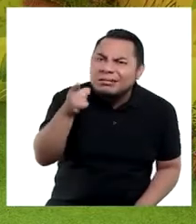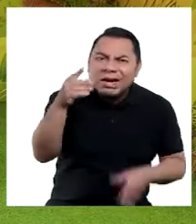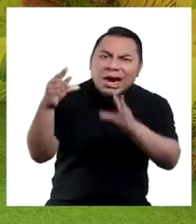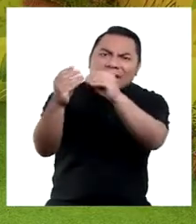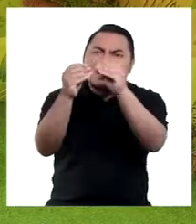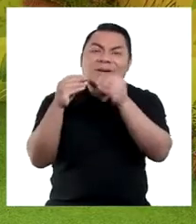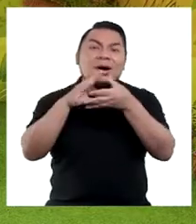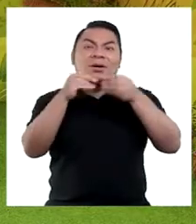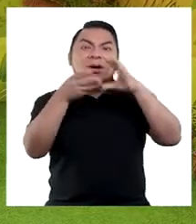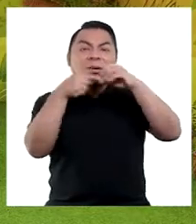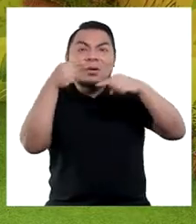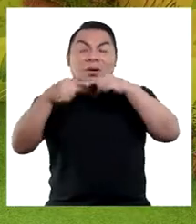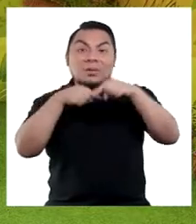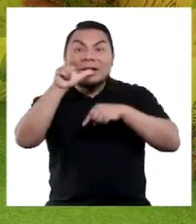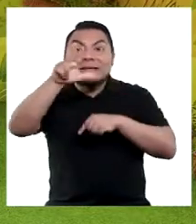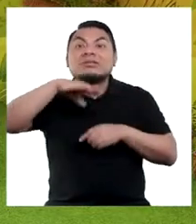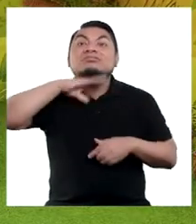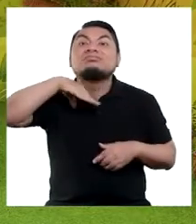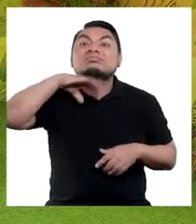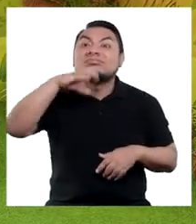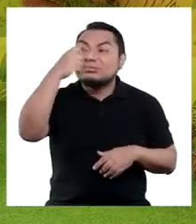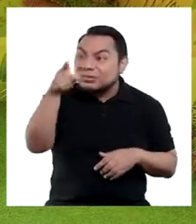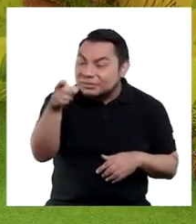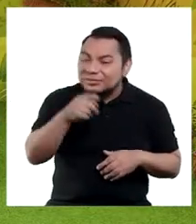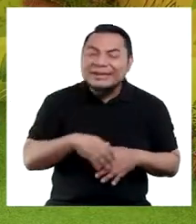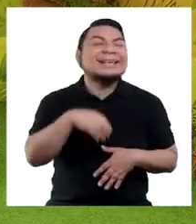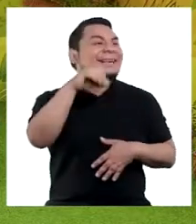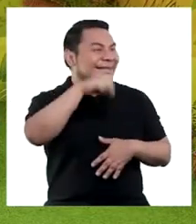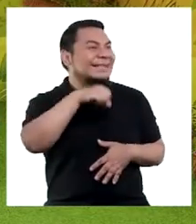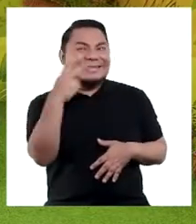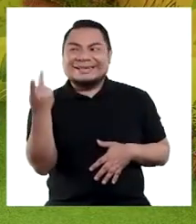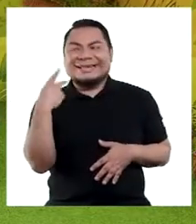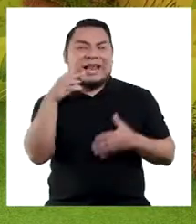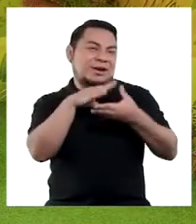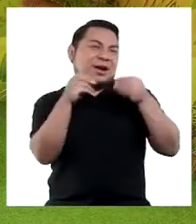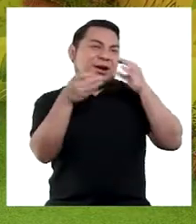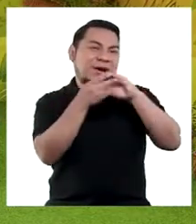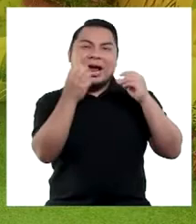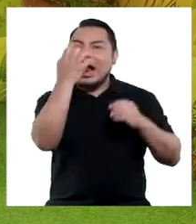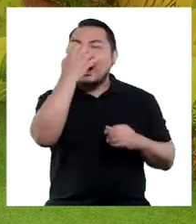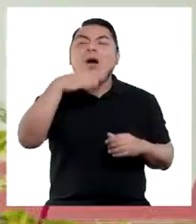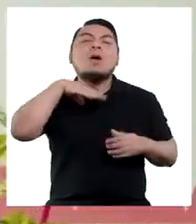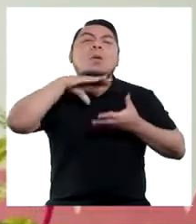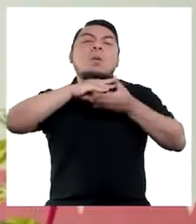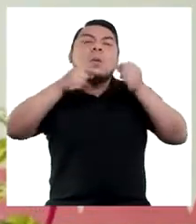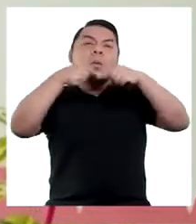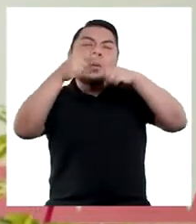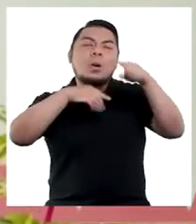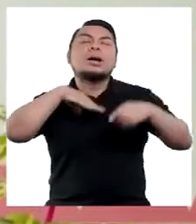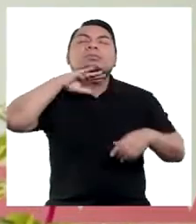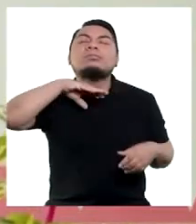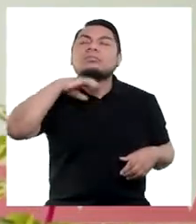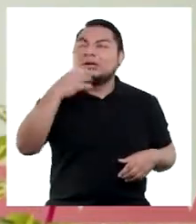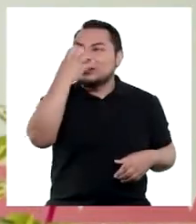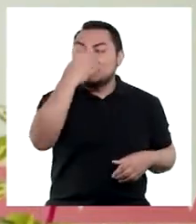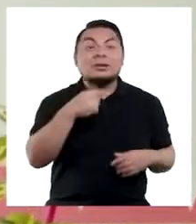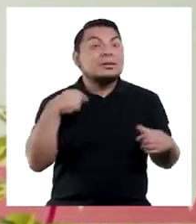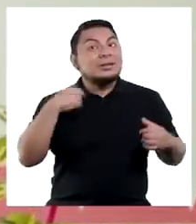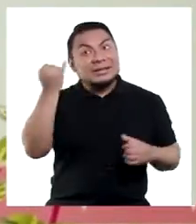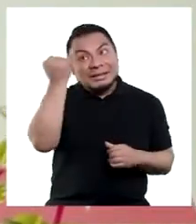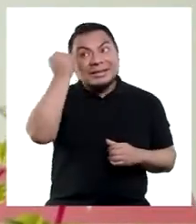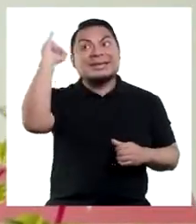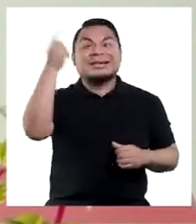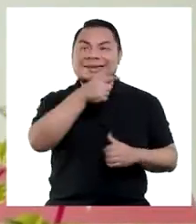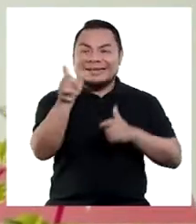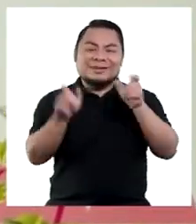están hablando del cuento de los tres chanchitos directa estamos hablando de los cuentos y de la gran imaginación